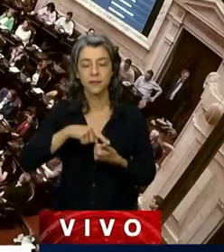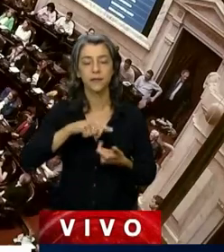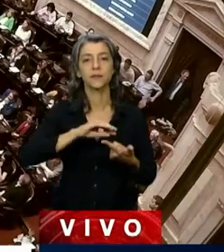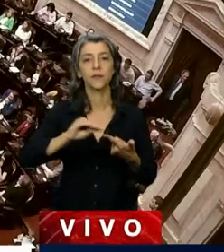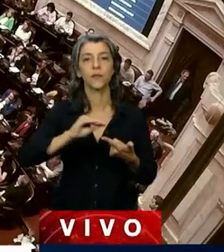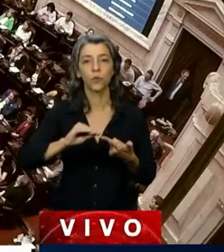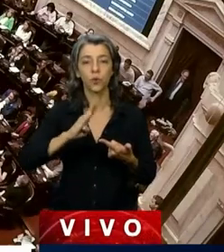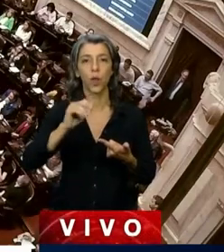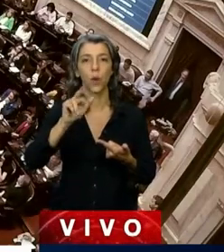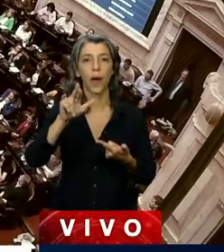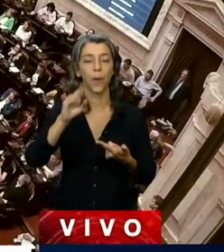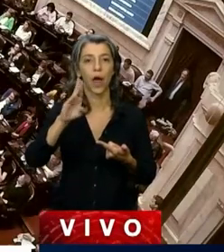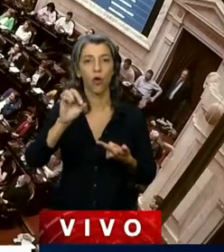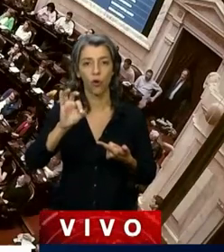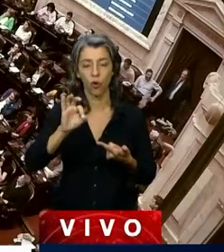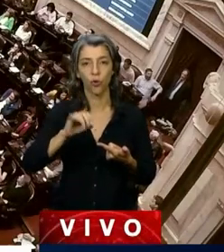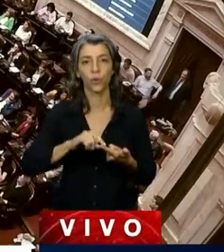diputado Bárbaro.